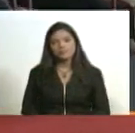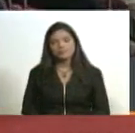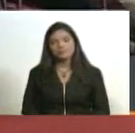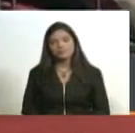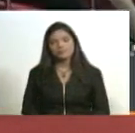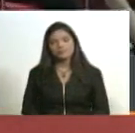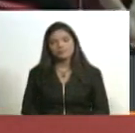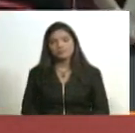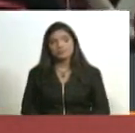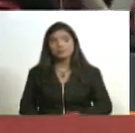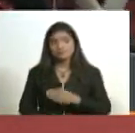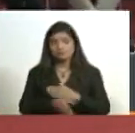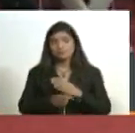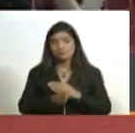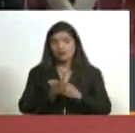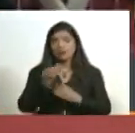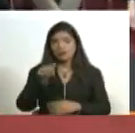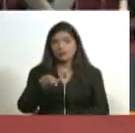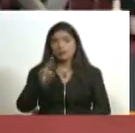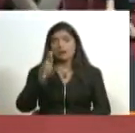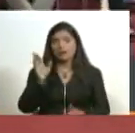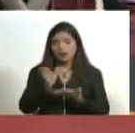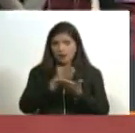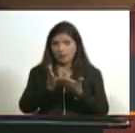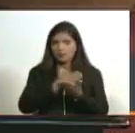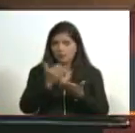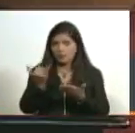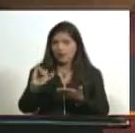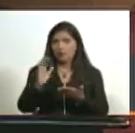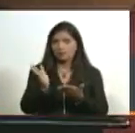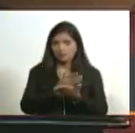Que está vigente en la República. Ahí están los libros.